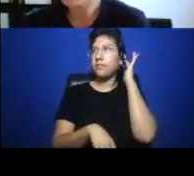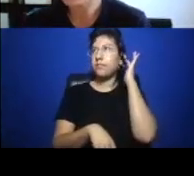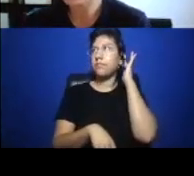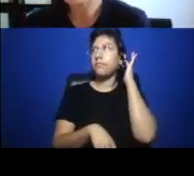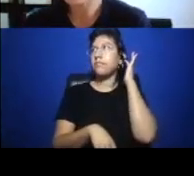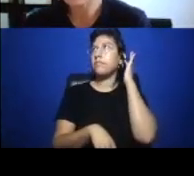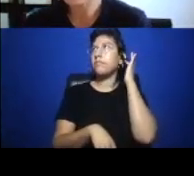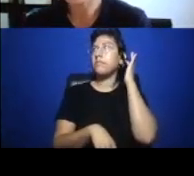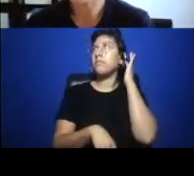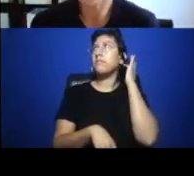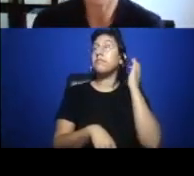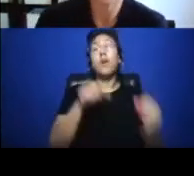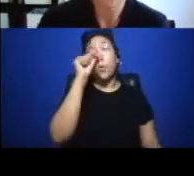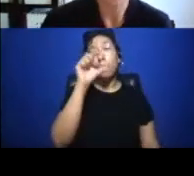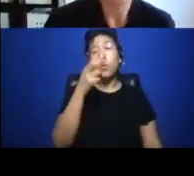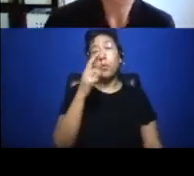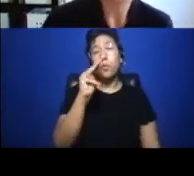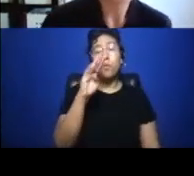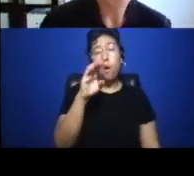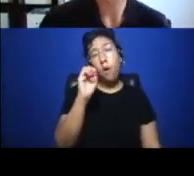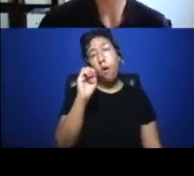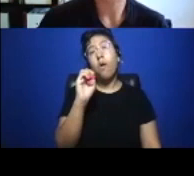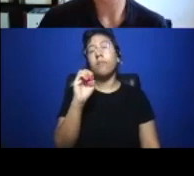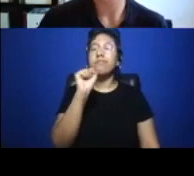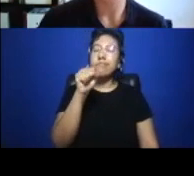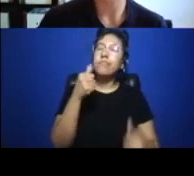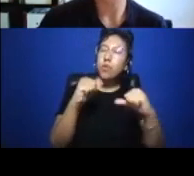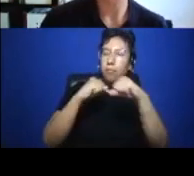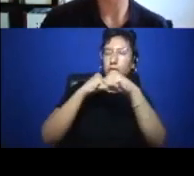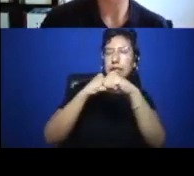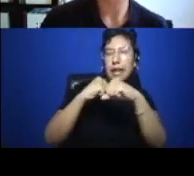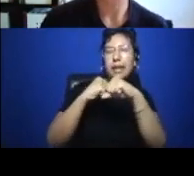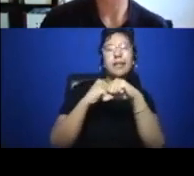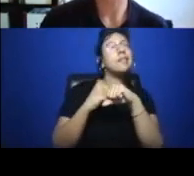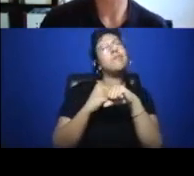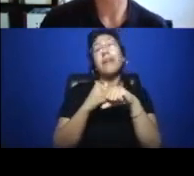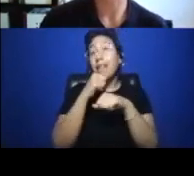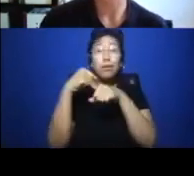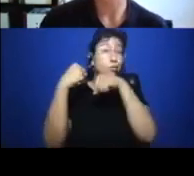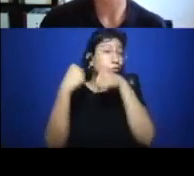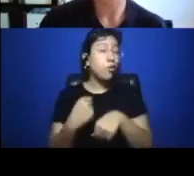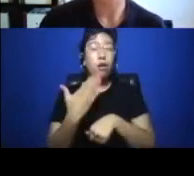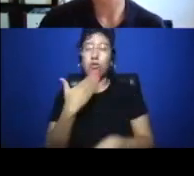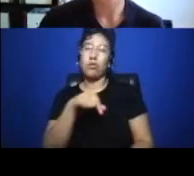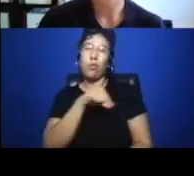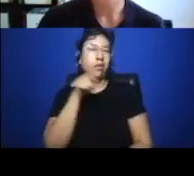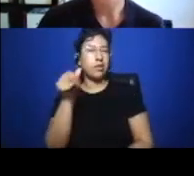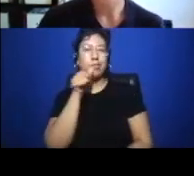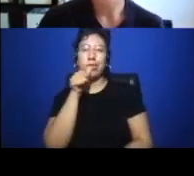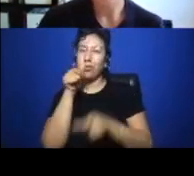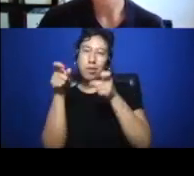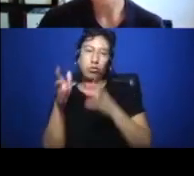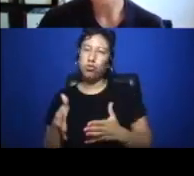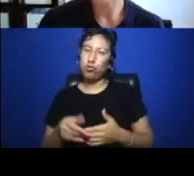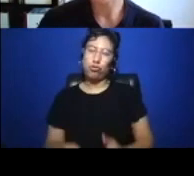lugares. En Google Chrome, yo trataría de proteger esas contraseñas, pero no va a ser tan